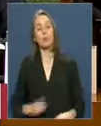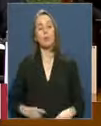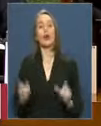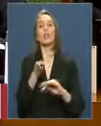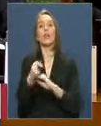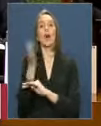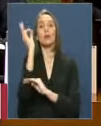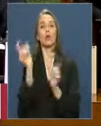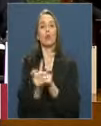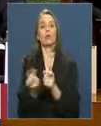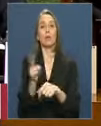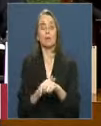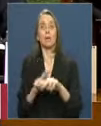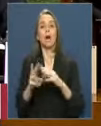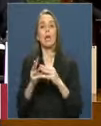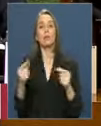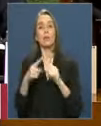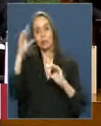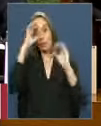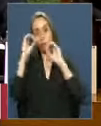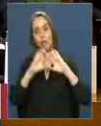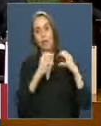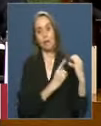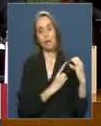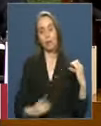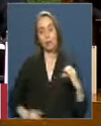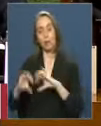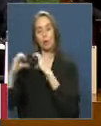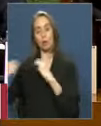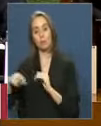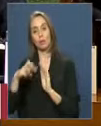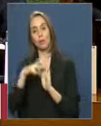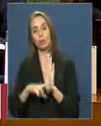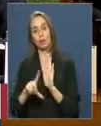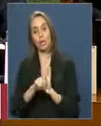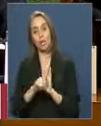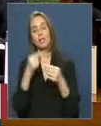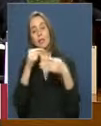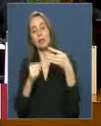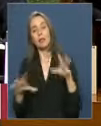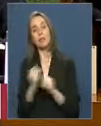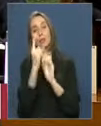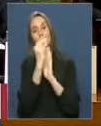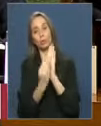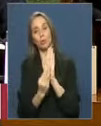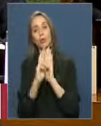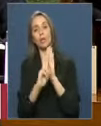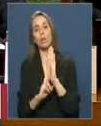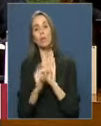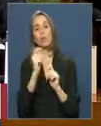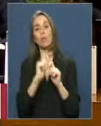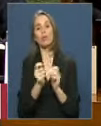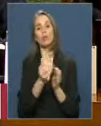las discrepancias entre ambas ramas del Congreso Nacional sobre el proyecto de ley iniciado en mociones refundidas que regula la dieta parlamentaria y